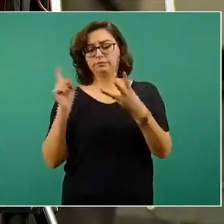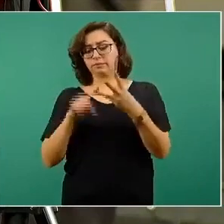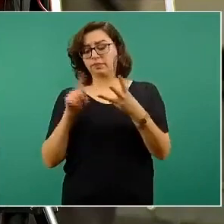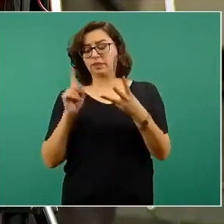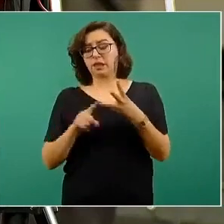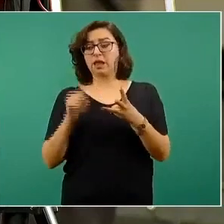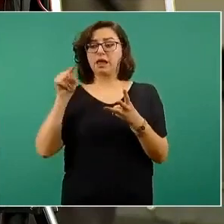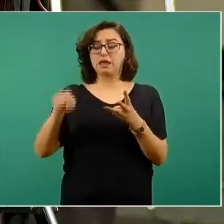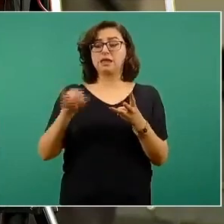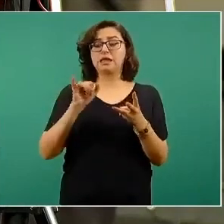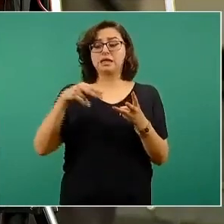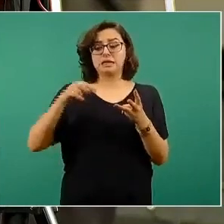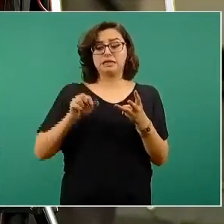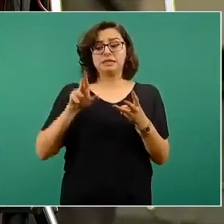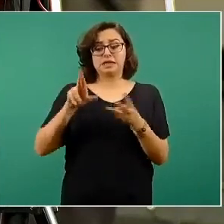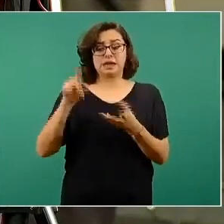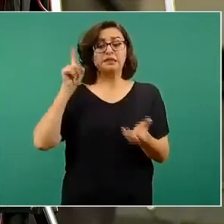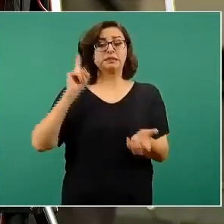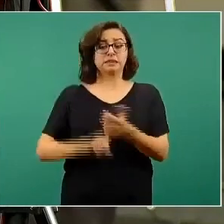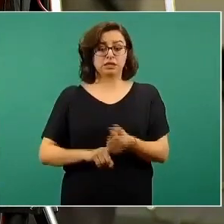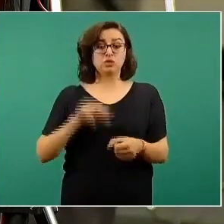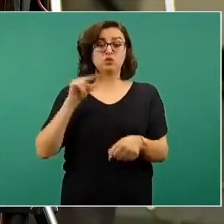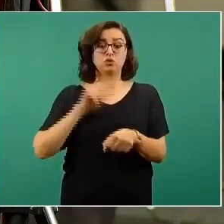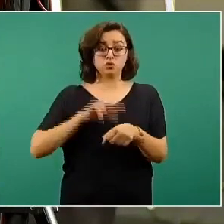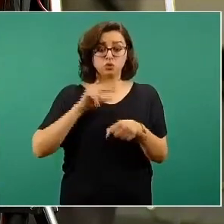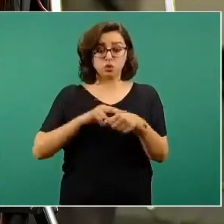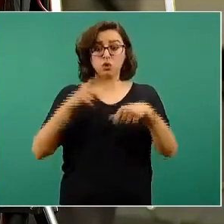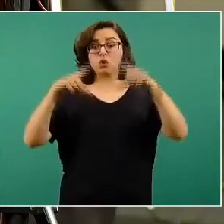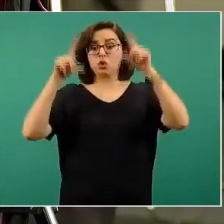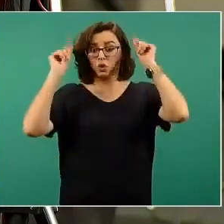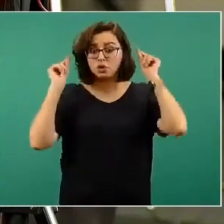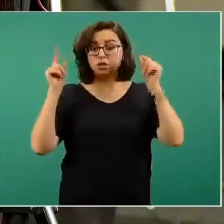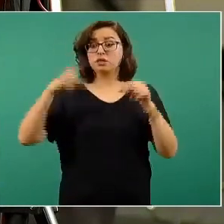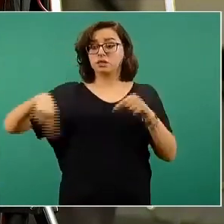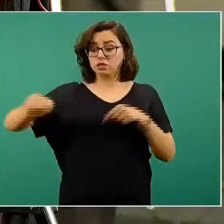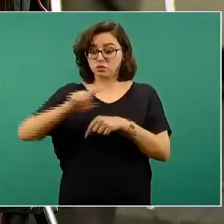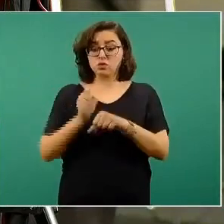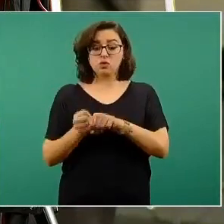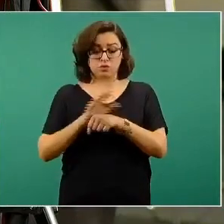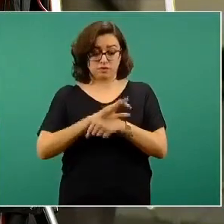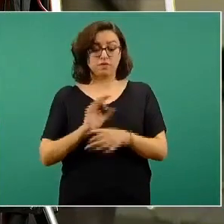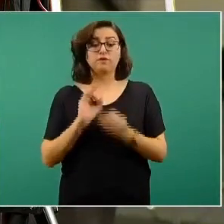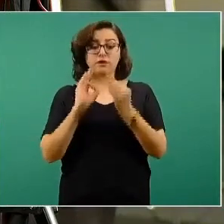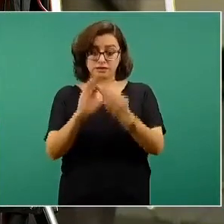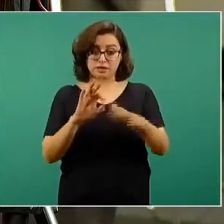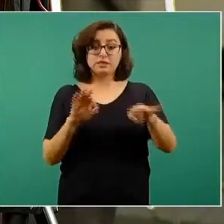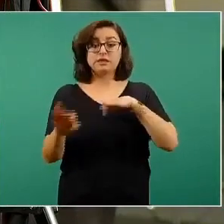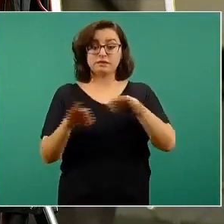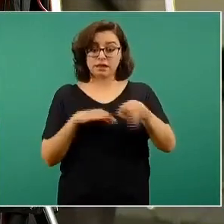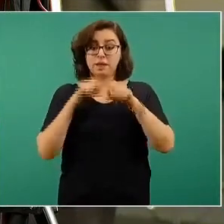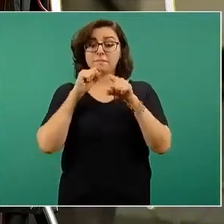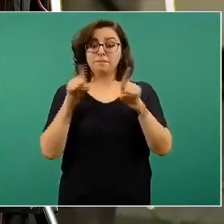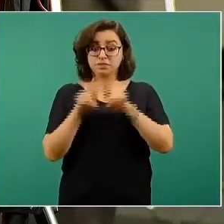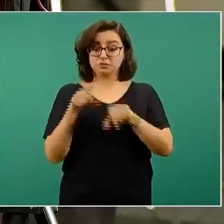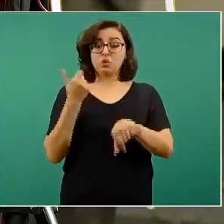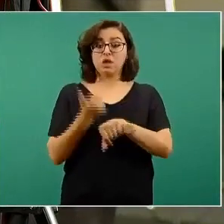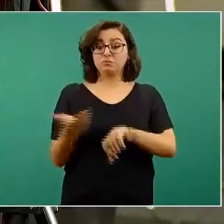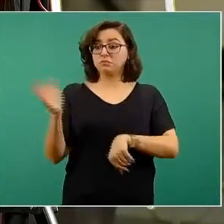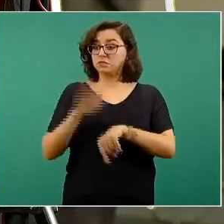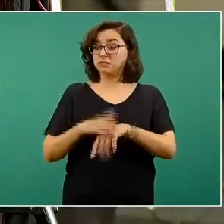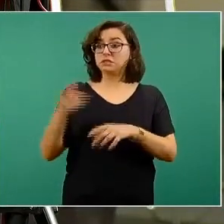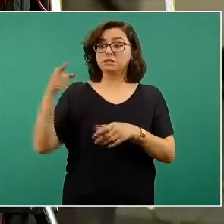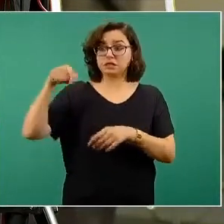INER, que mucha gente, incluidos médicos que todavía son del área COVID y personal administrativo, no han